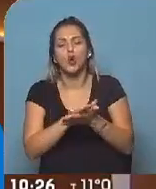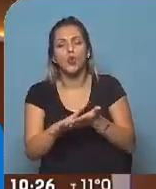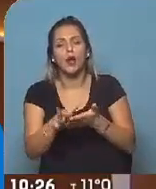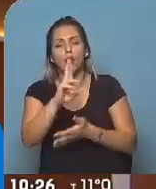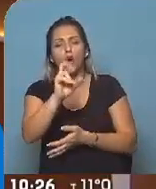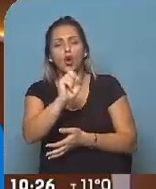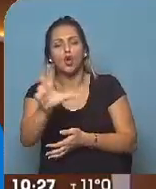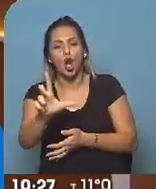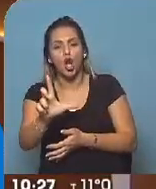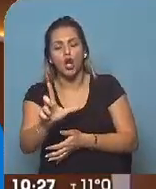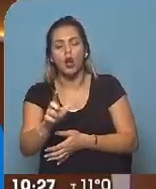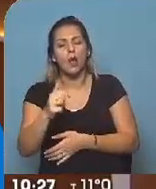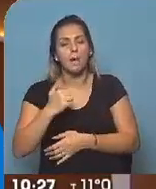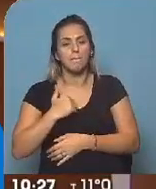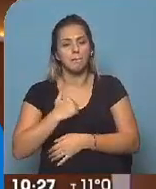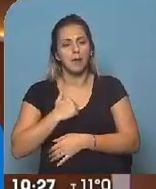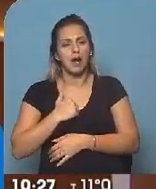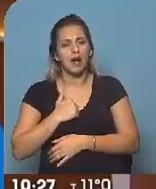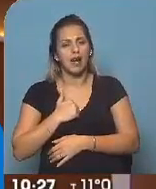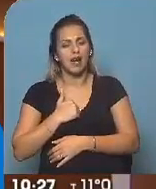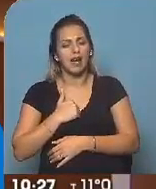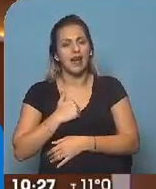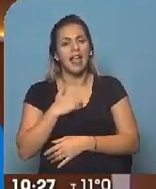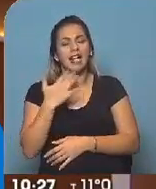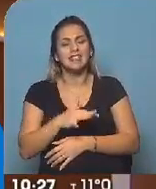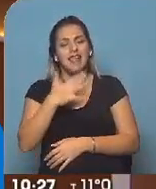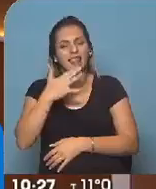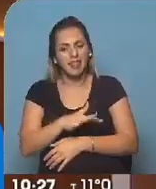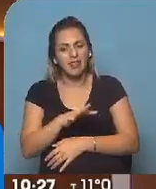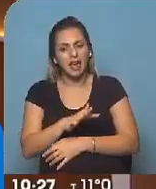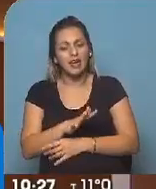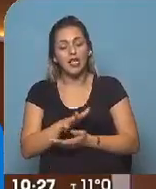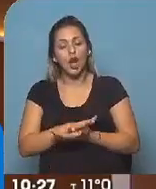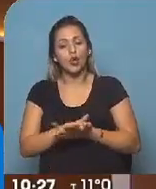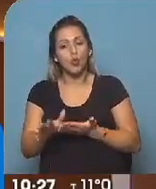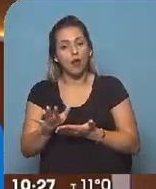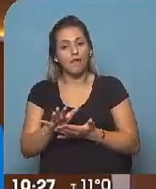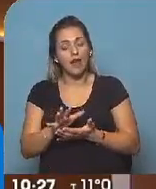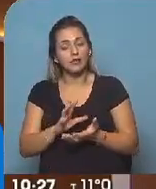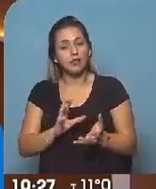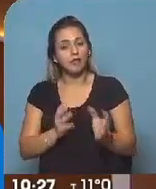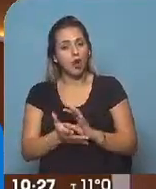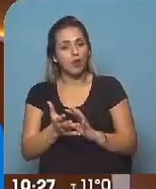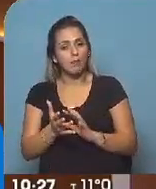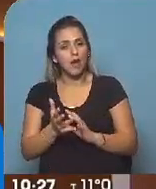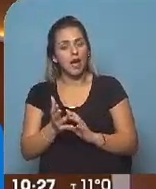Fuerzas Armadas. En realidad es una interpretación que frente a nuevas amenazas se